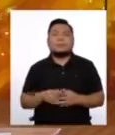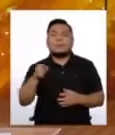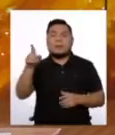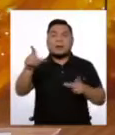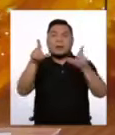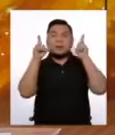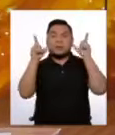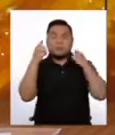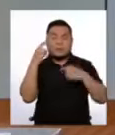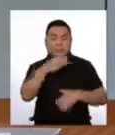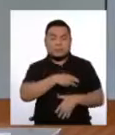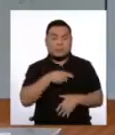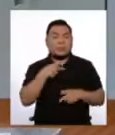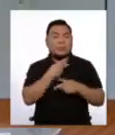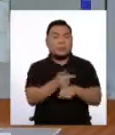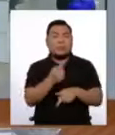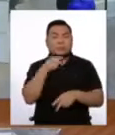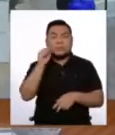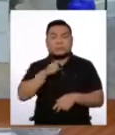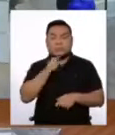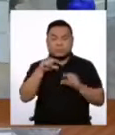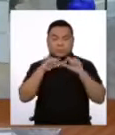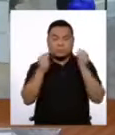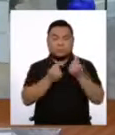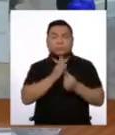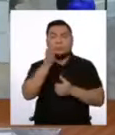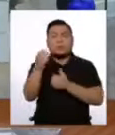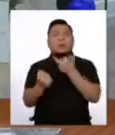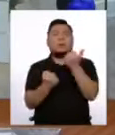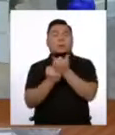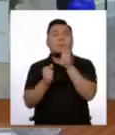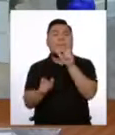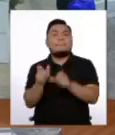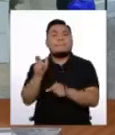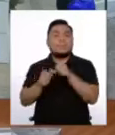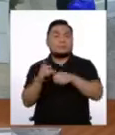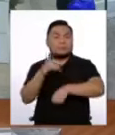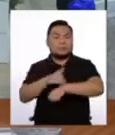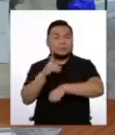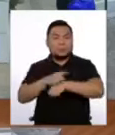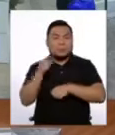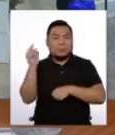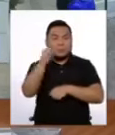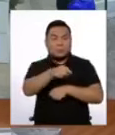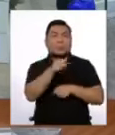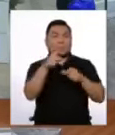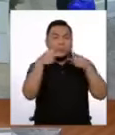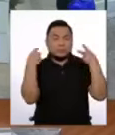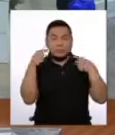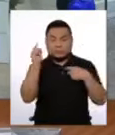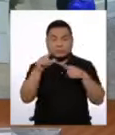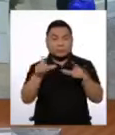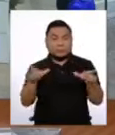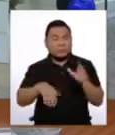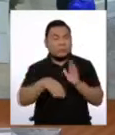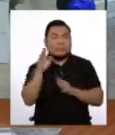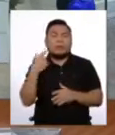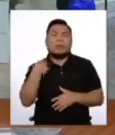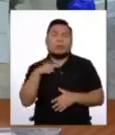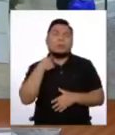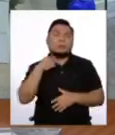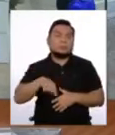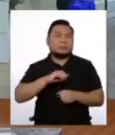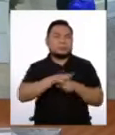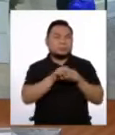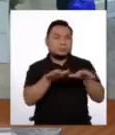Loreto, la ministra de la Producción encabezó una comitiva de refuerzo de personal médico para la región, una de las zonas más golpeadas